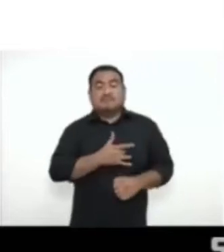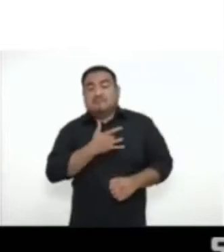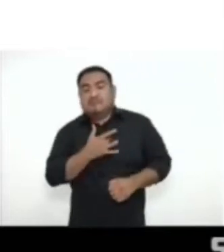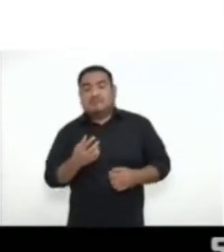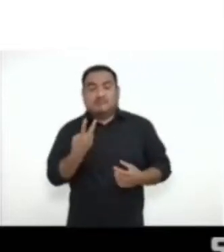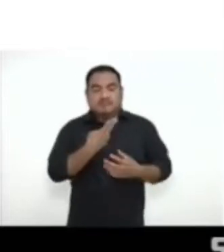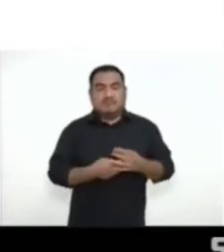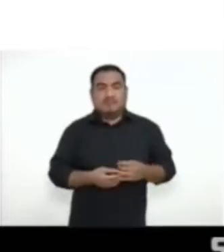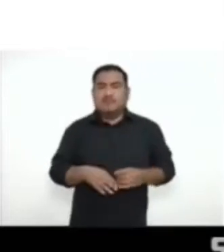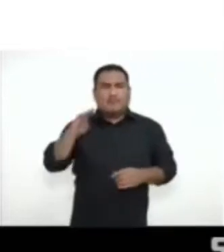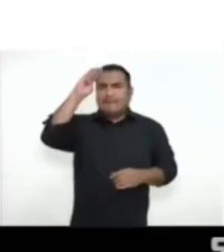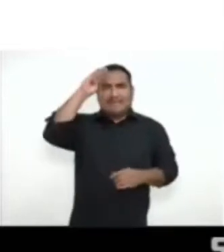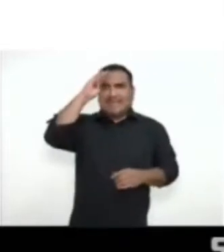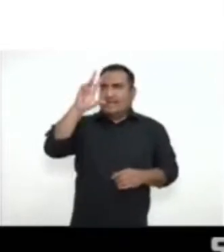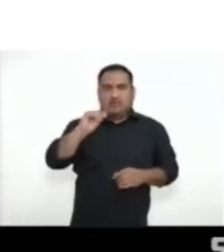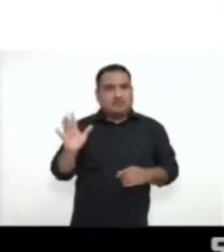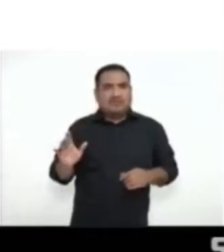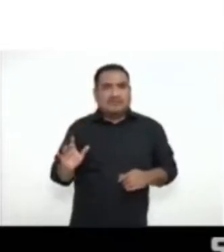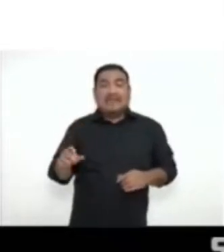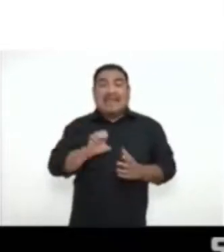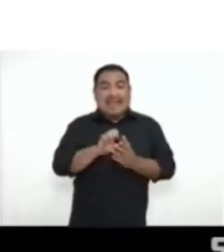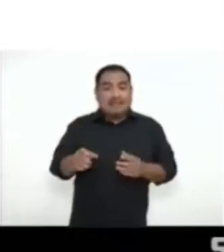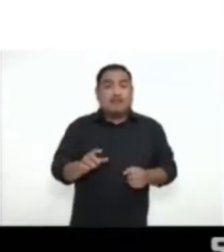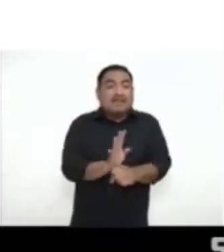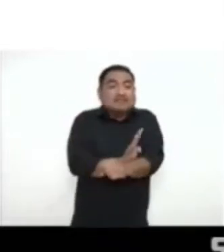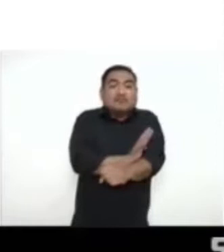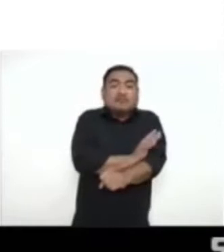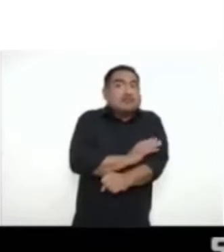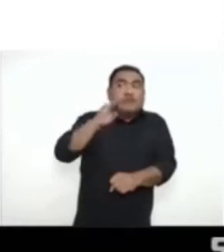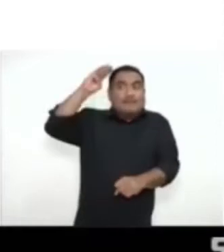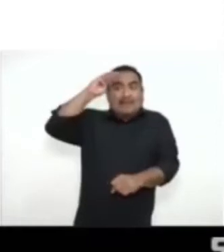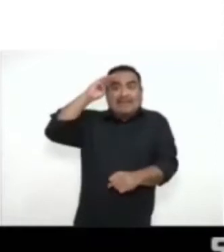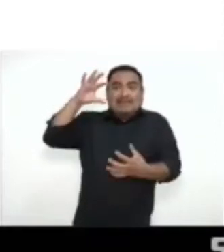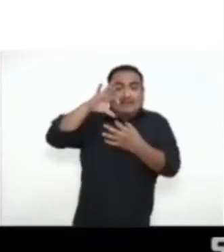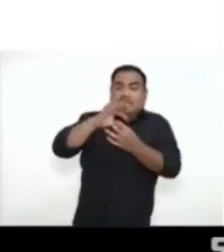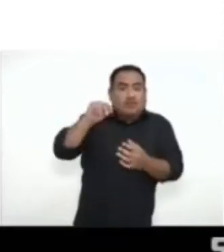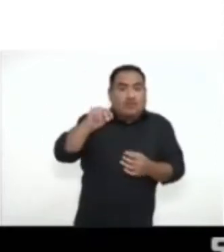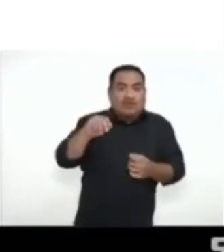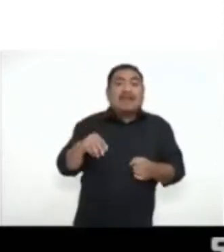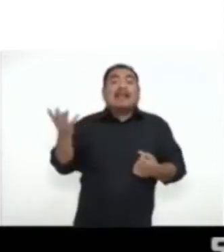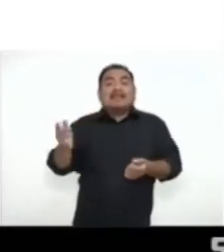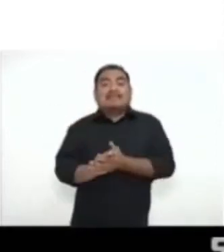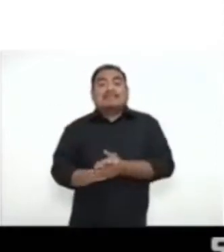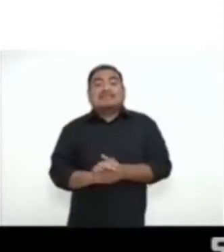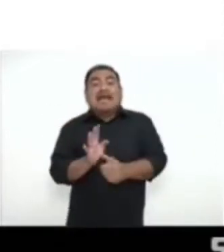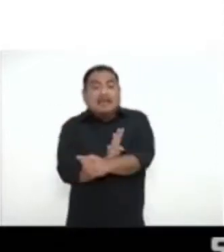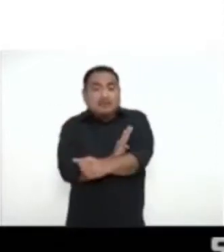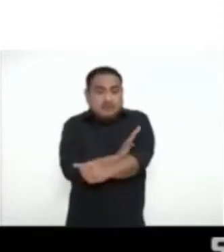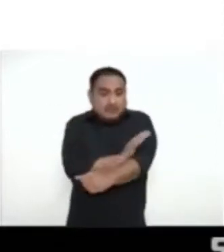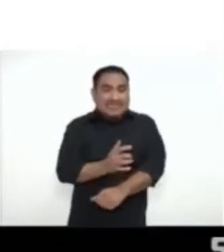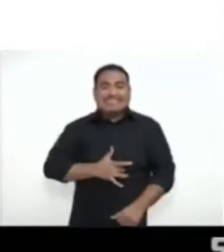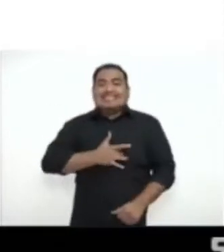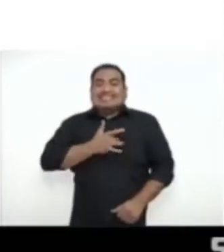las pensamos. Las emociones, repito, no se piensan, se